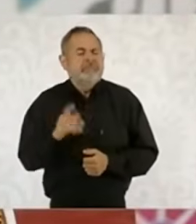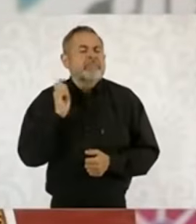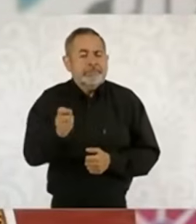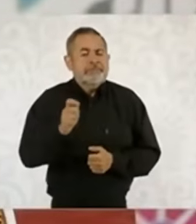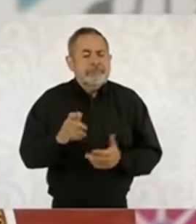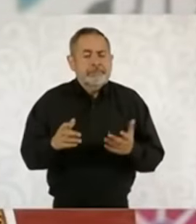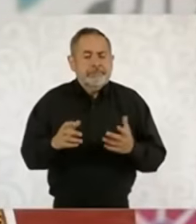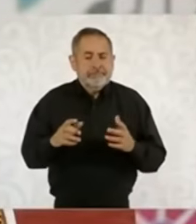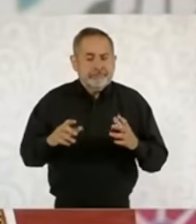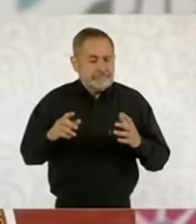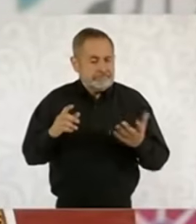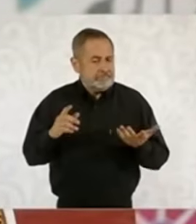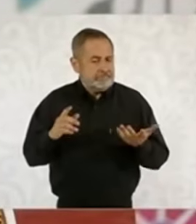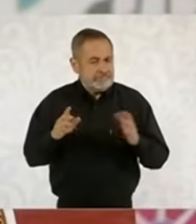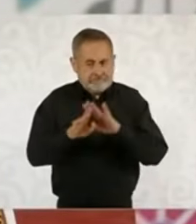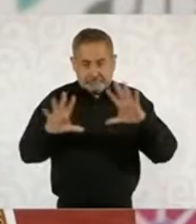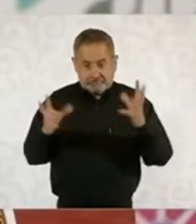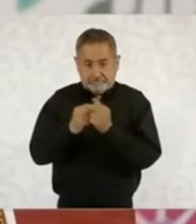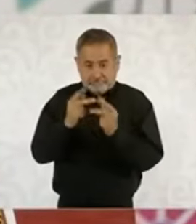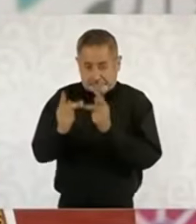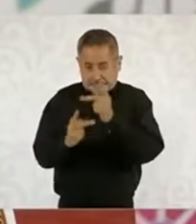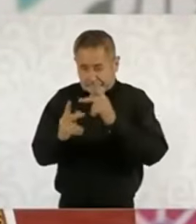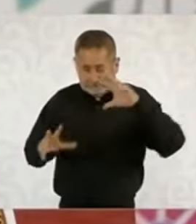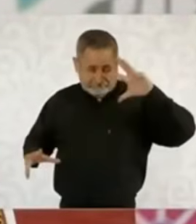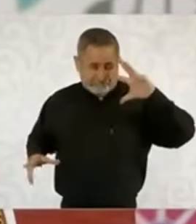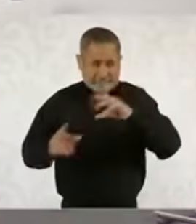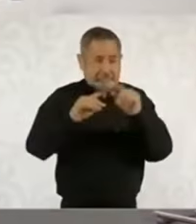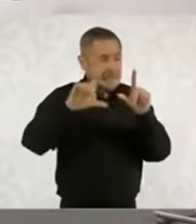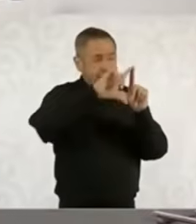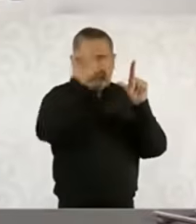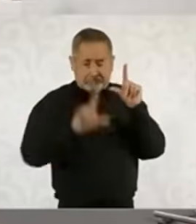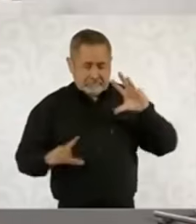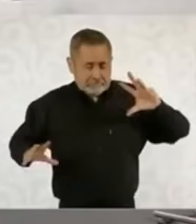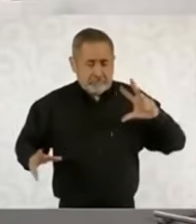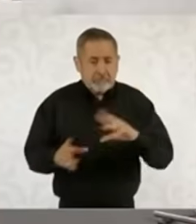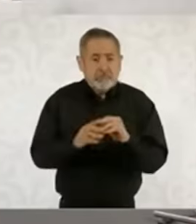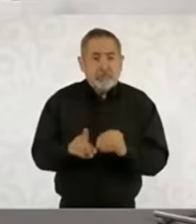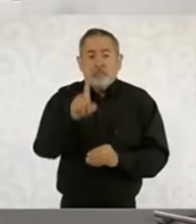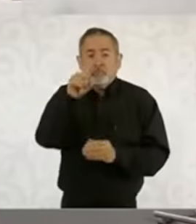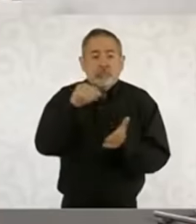monto del crédito promedio a nivel nacional, que es de